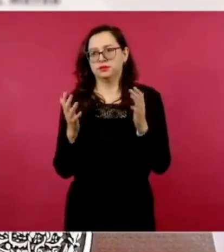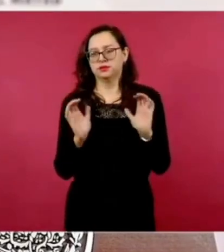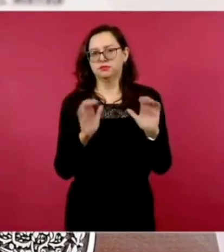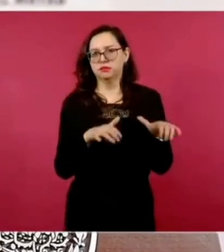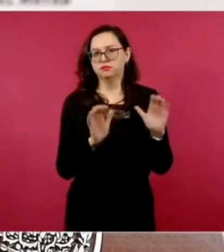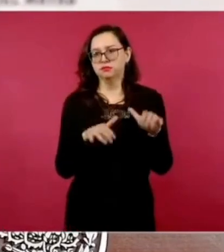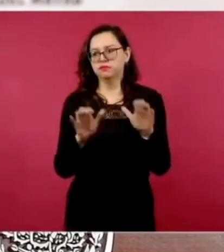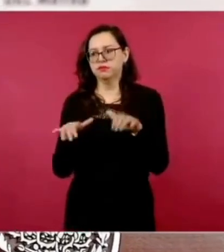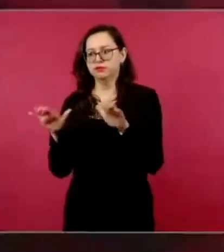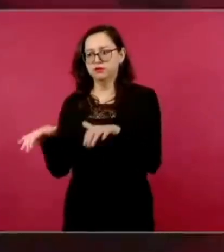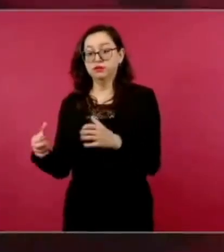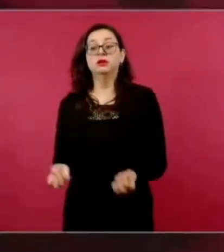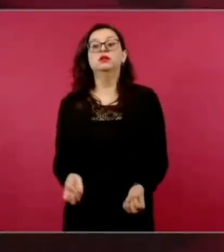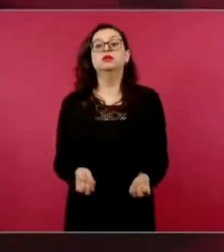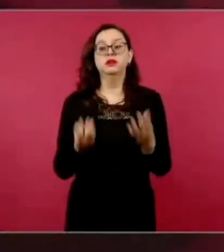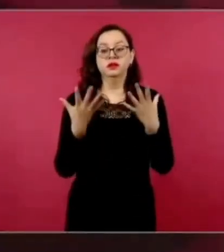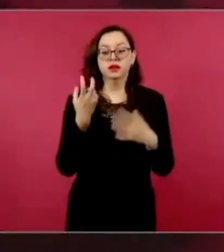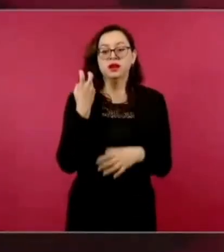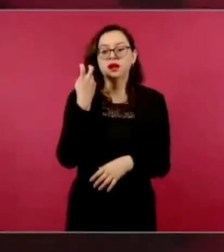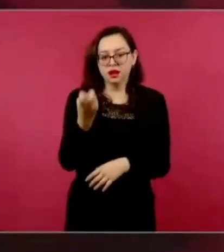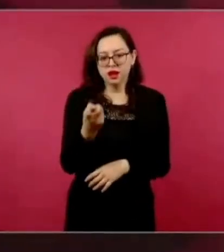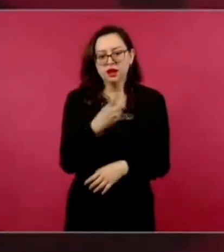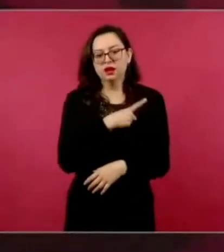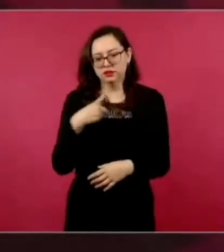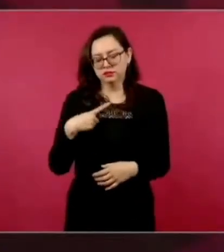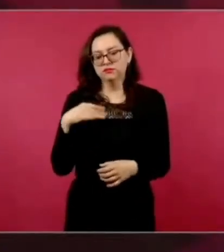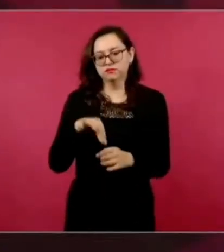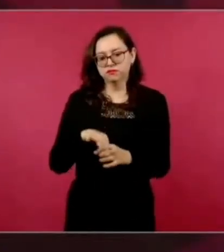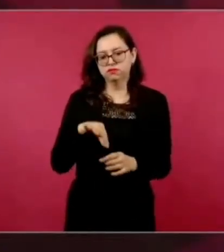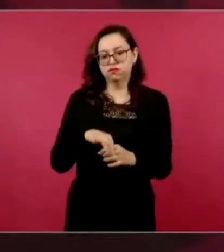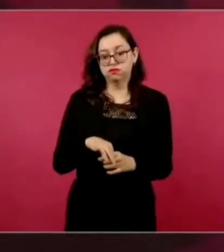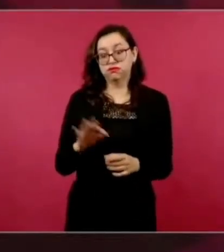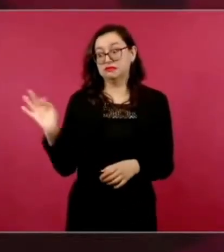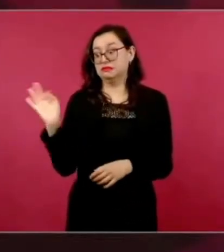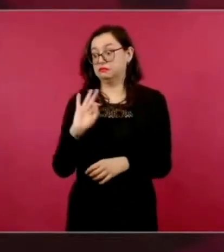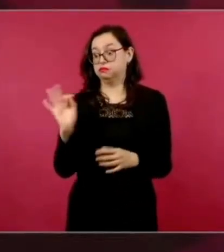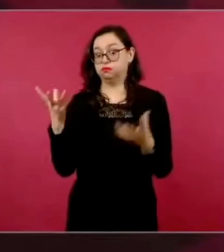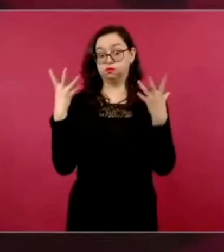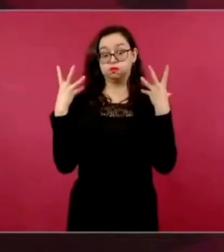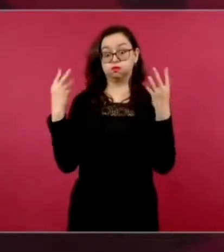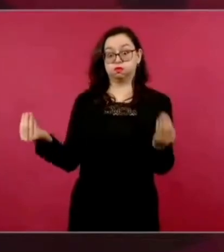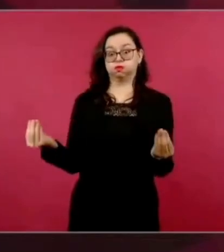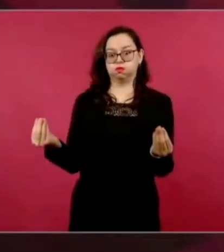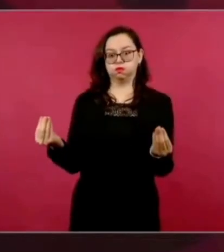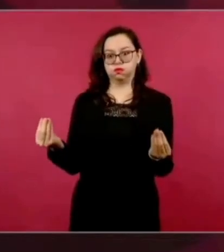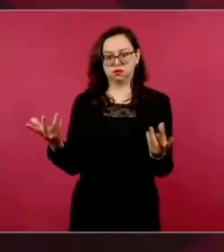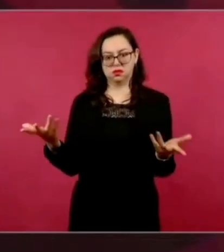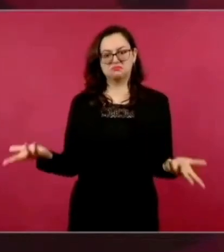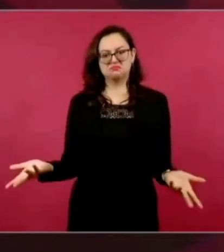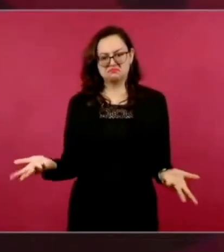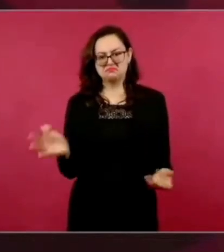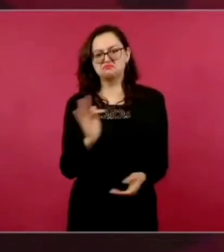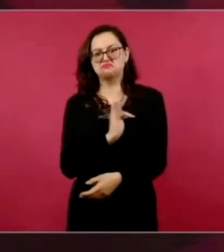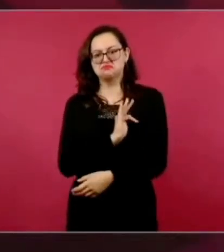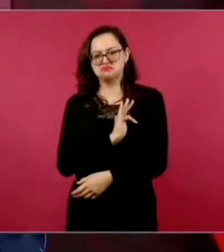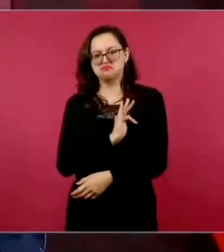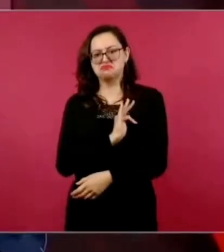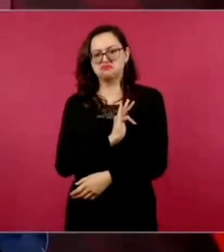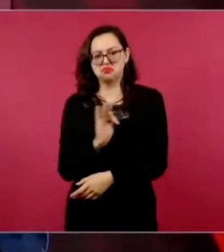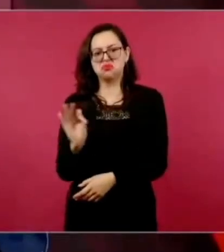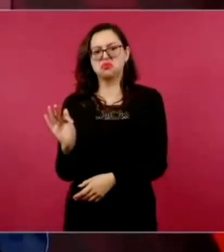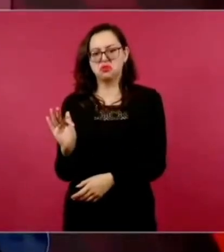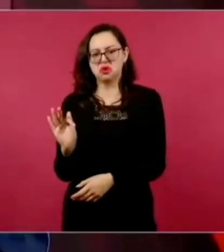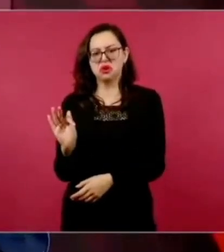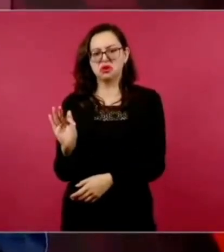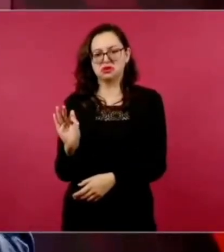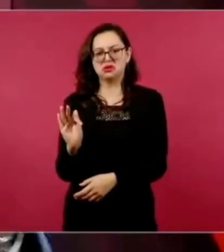porque puede ser que sean muchos, ¿no? Pero eso también se podría resolver hasta